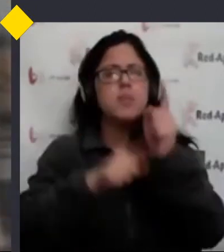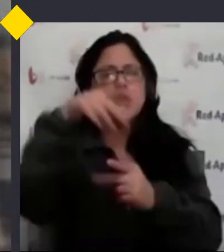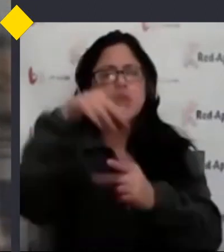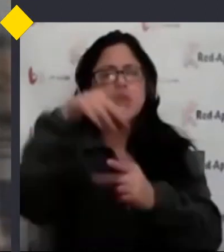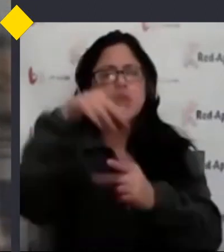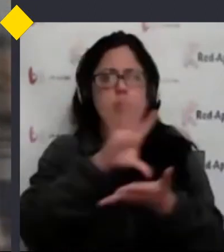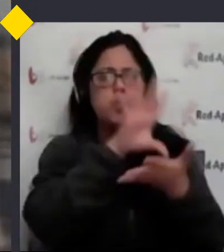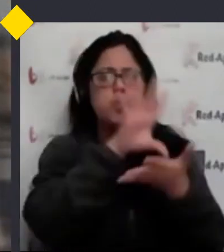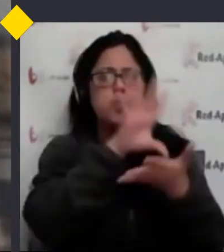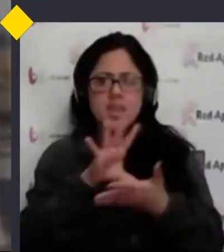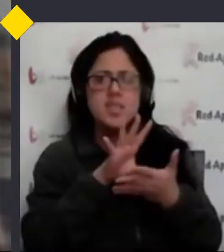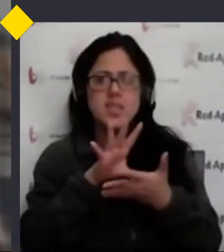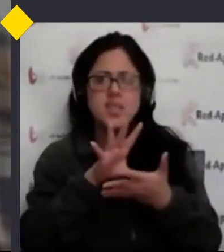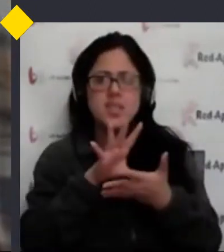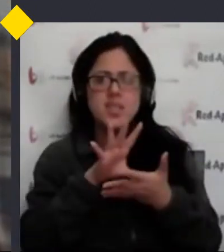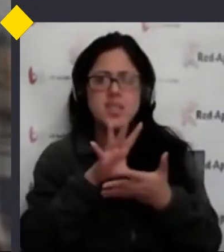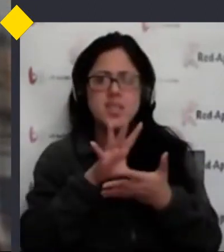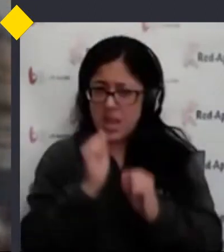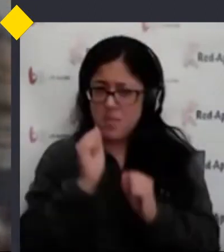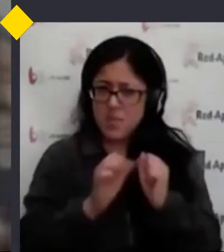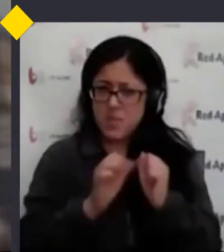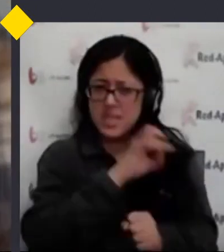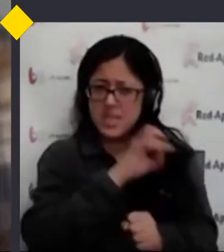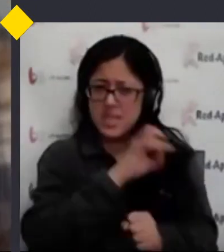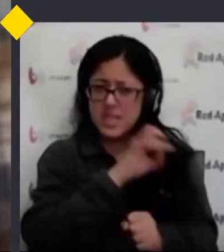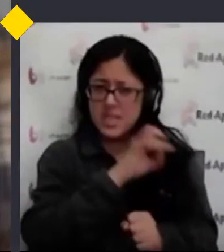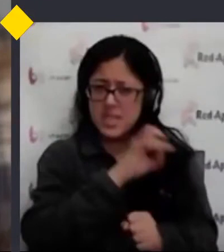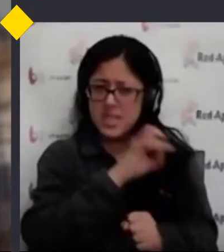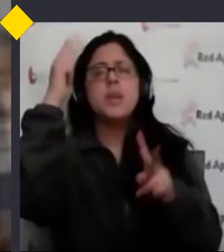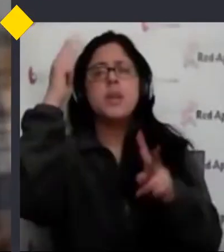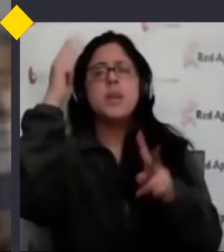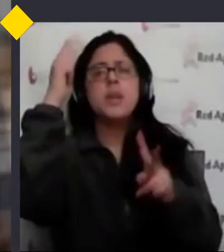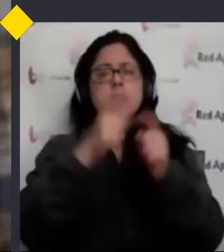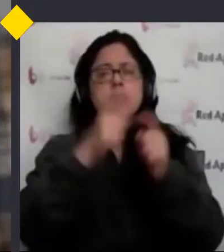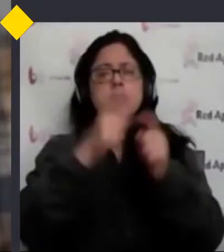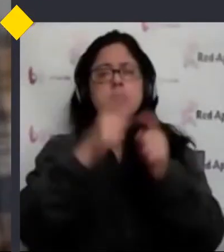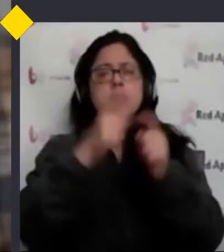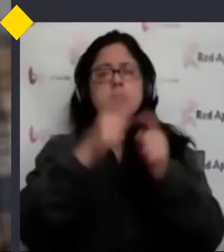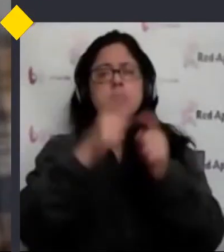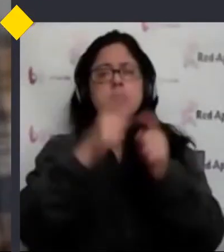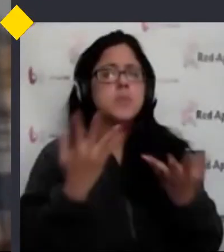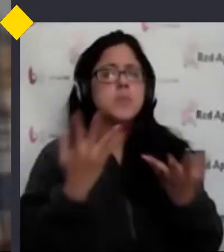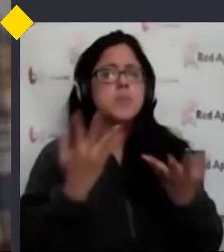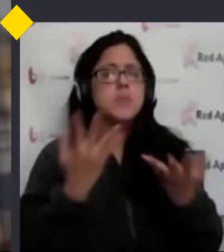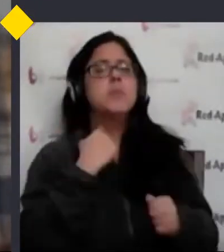están al debe? ¿Cómo ves que será el efecto de la migración debido a la crisis que impacta a los países por la